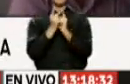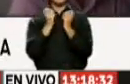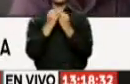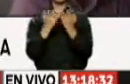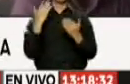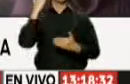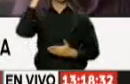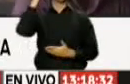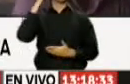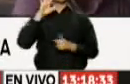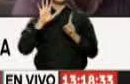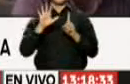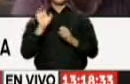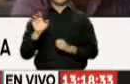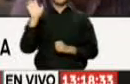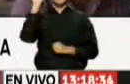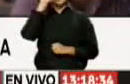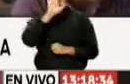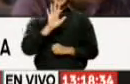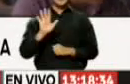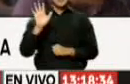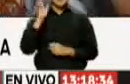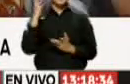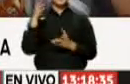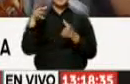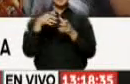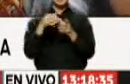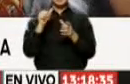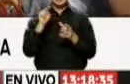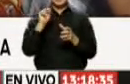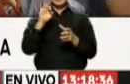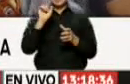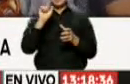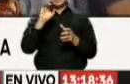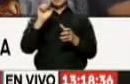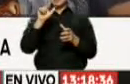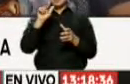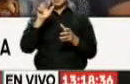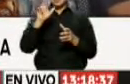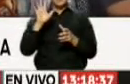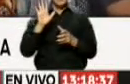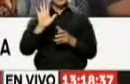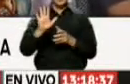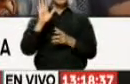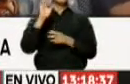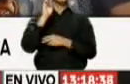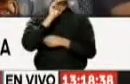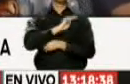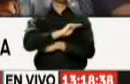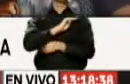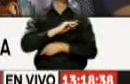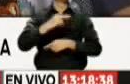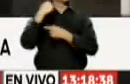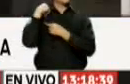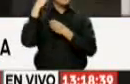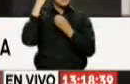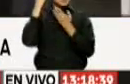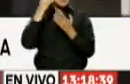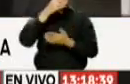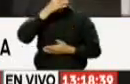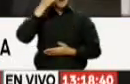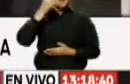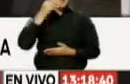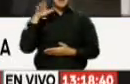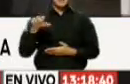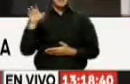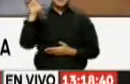con alcaldes de las 6 provincias de esta región en Santa Clara, al norte de Pastaza, encargó a los municipios elaborar un informe con la realidad en